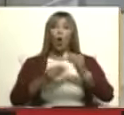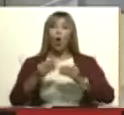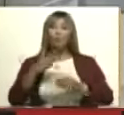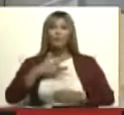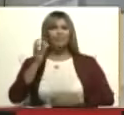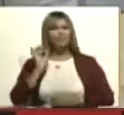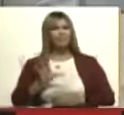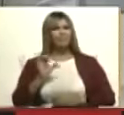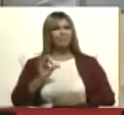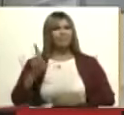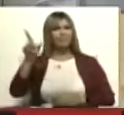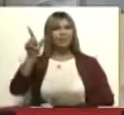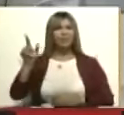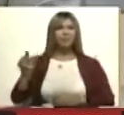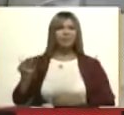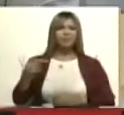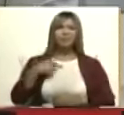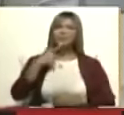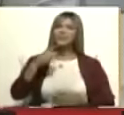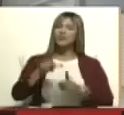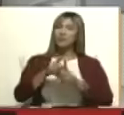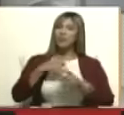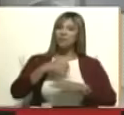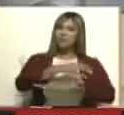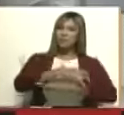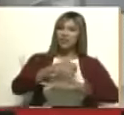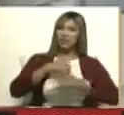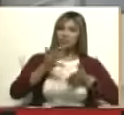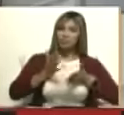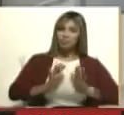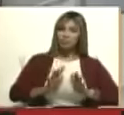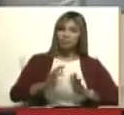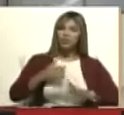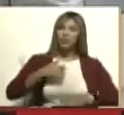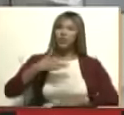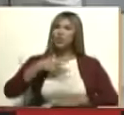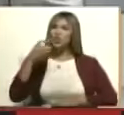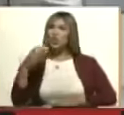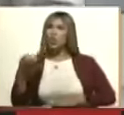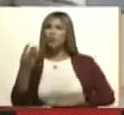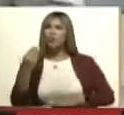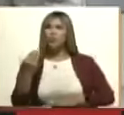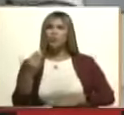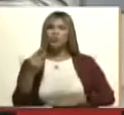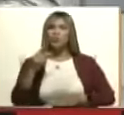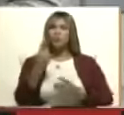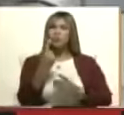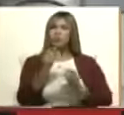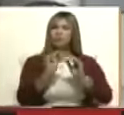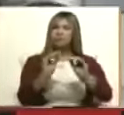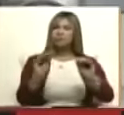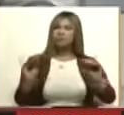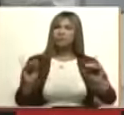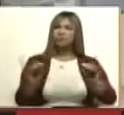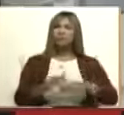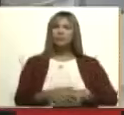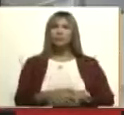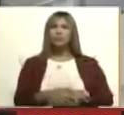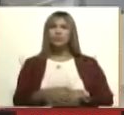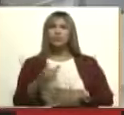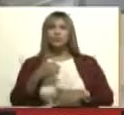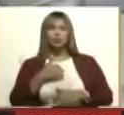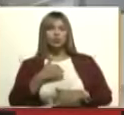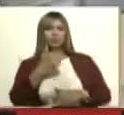dolió. Dirían allá en el Tigre, en mi pueblo natal, les dolió en la madre. Una convocatoria que está... Yo